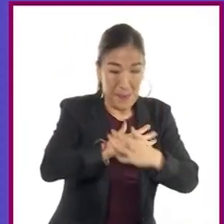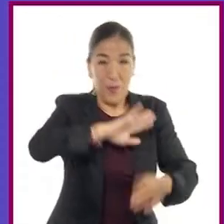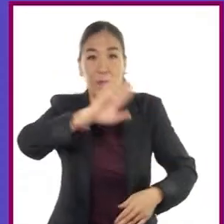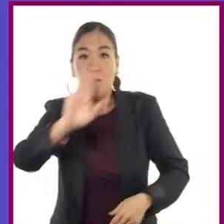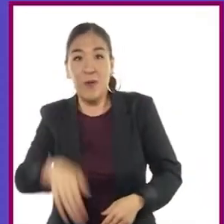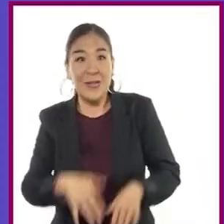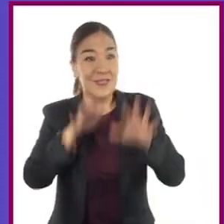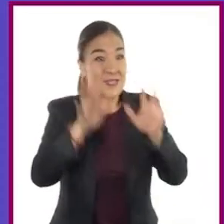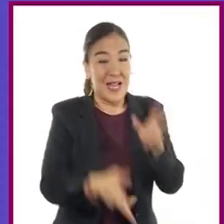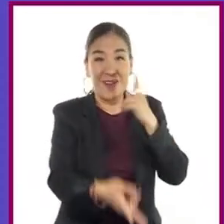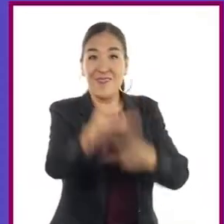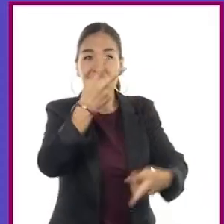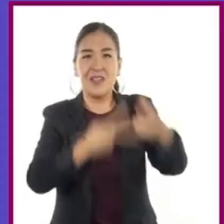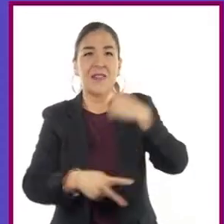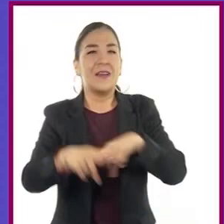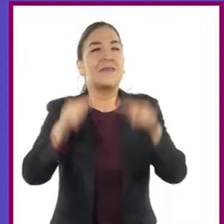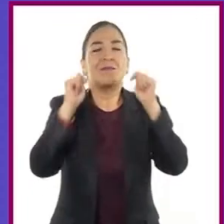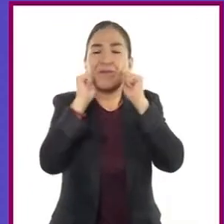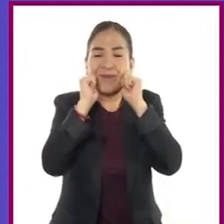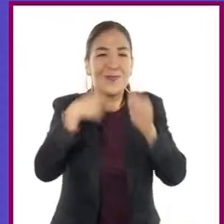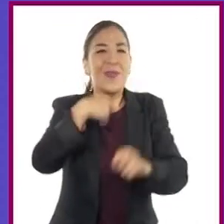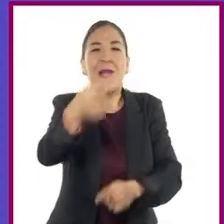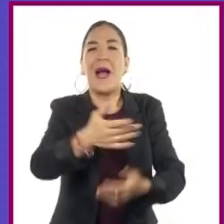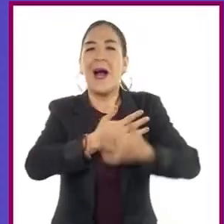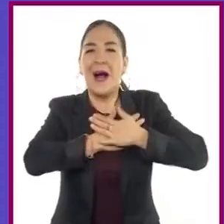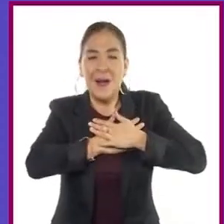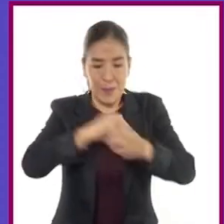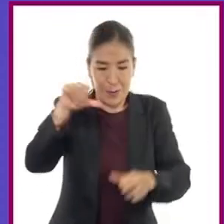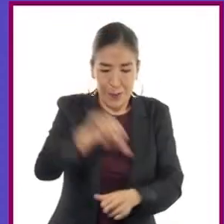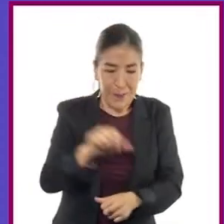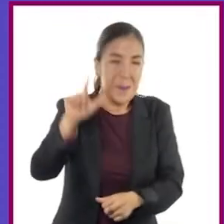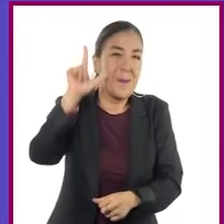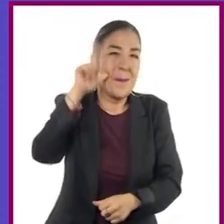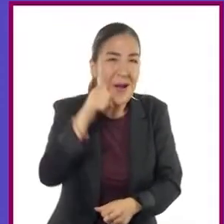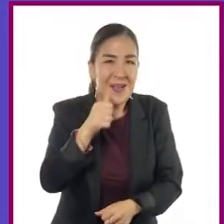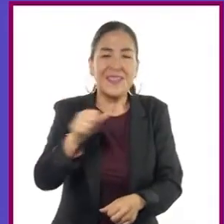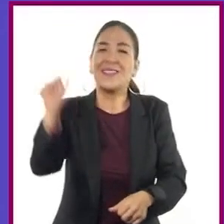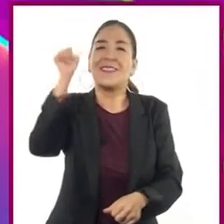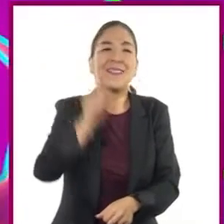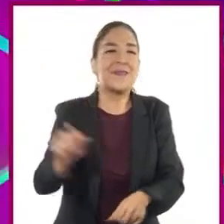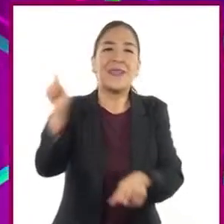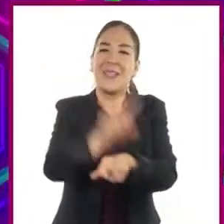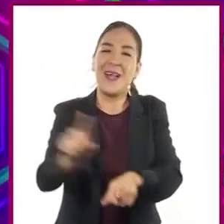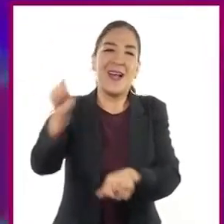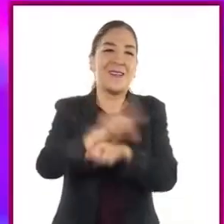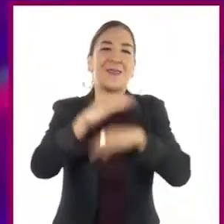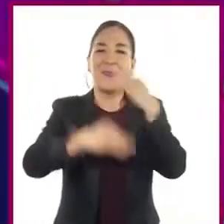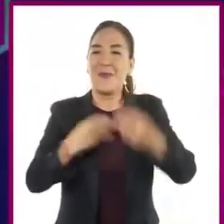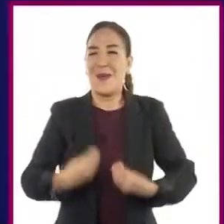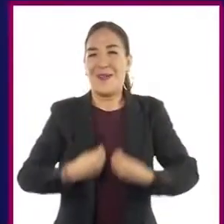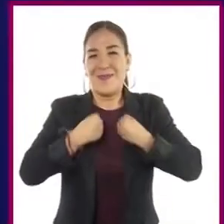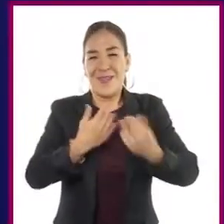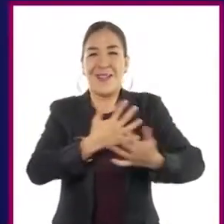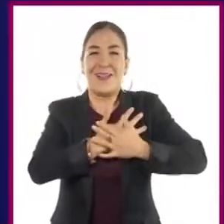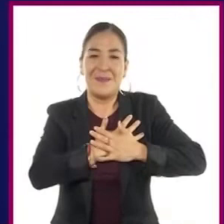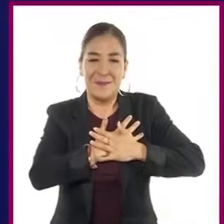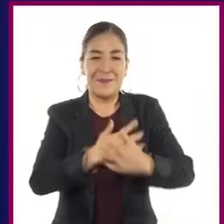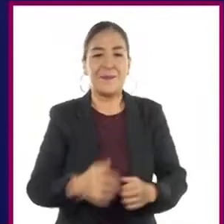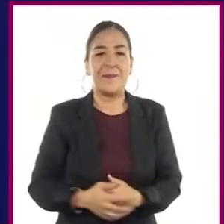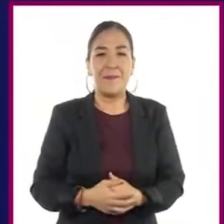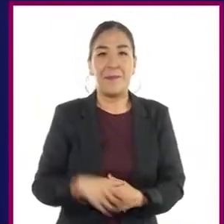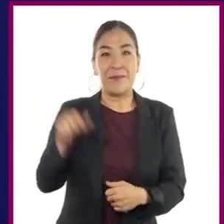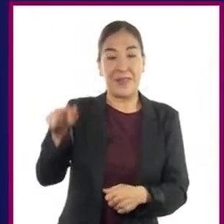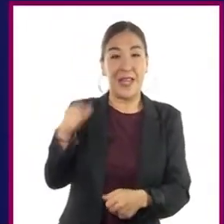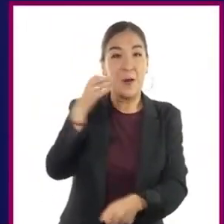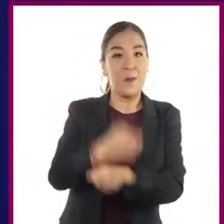llegase, entonces te amaría hoy, mañana, por siempre todavía. Tomando en cuenta el propósito de